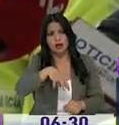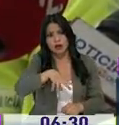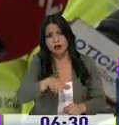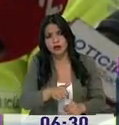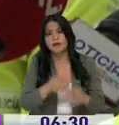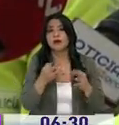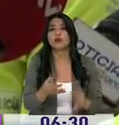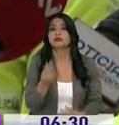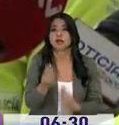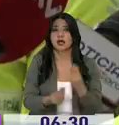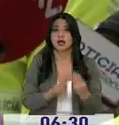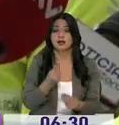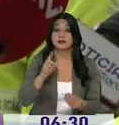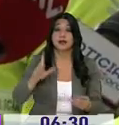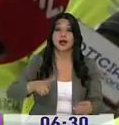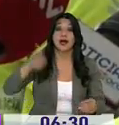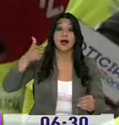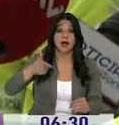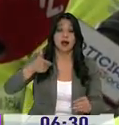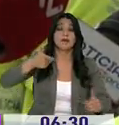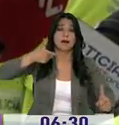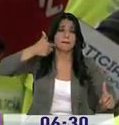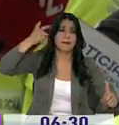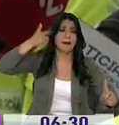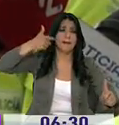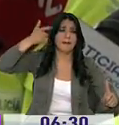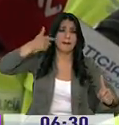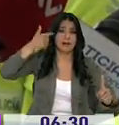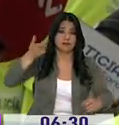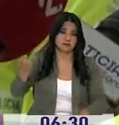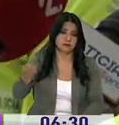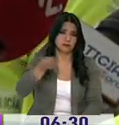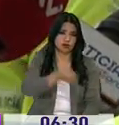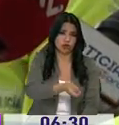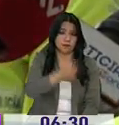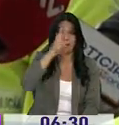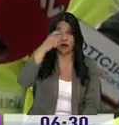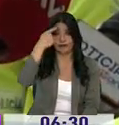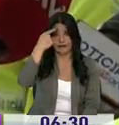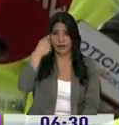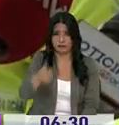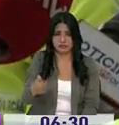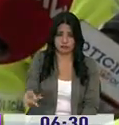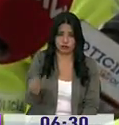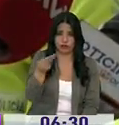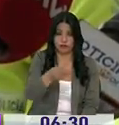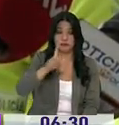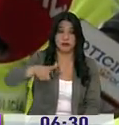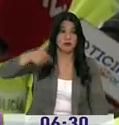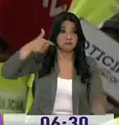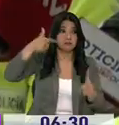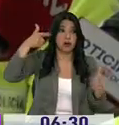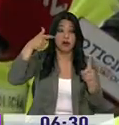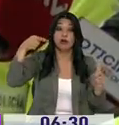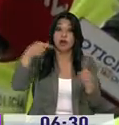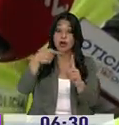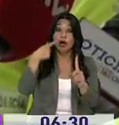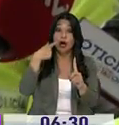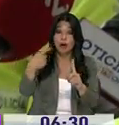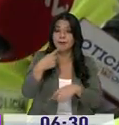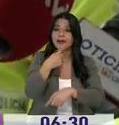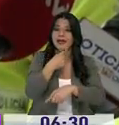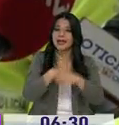realizan uso de sus armas de dotación que los provee el Estado y proceden a herir al un